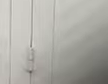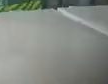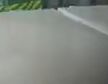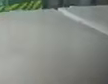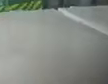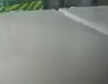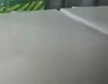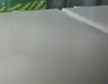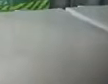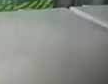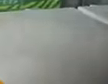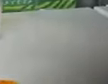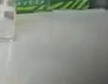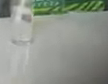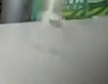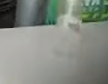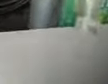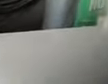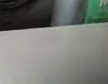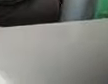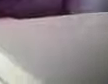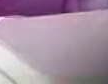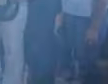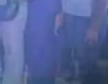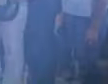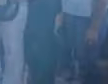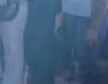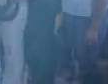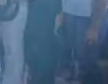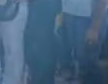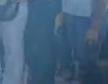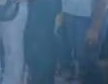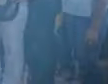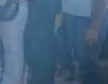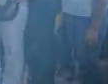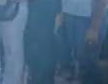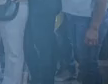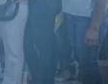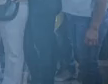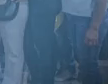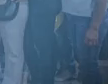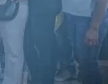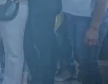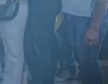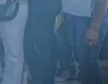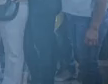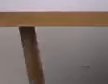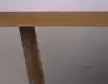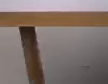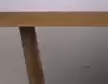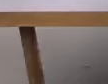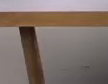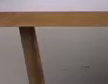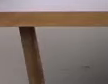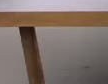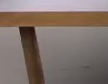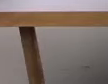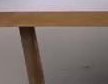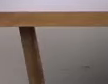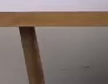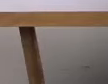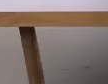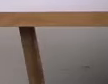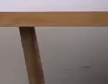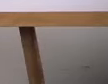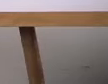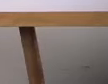corresponden a un 57% de la población. Estrategias componente financiero. El gobernador de Casanare, Salomón